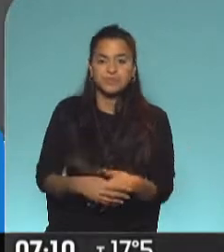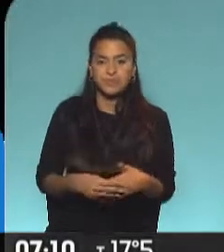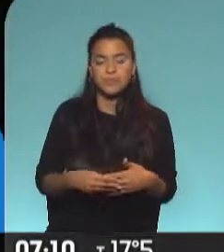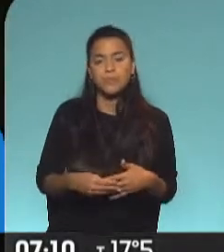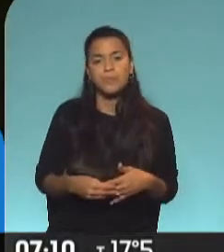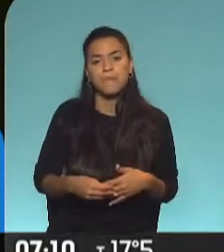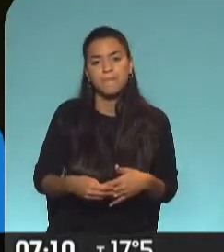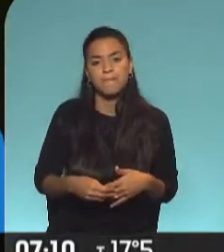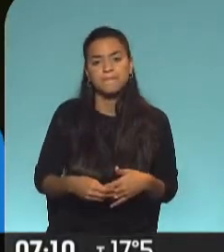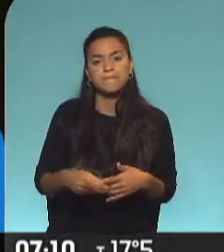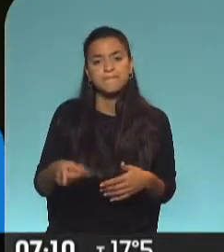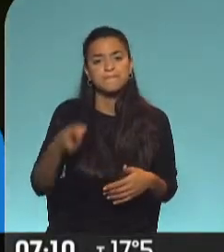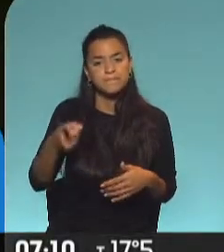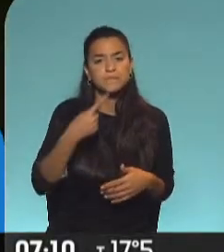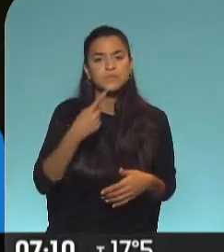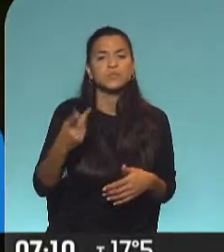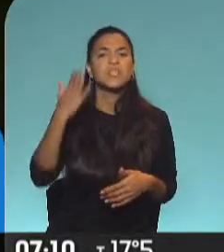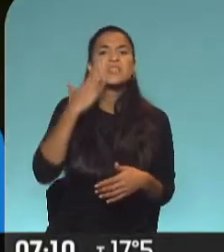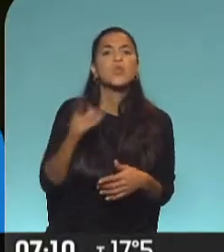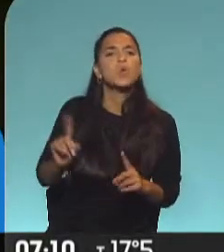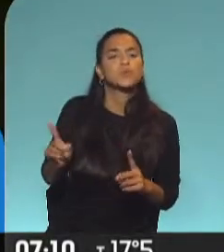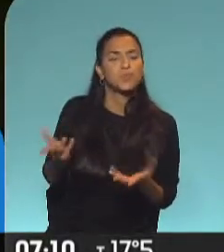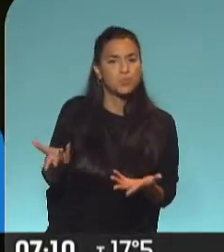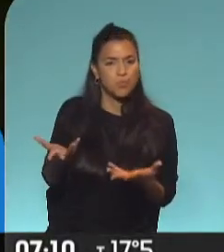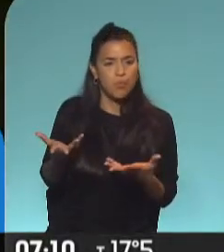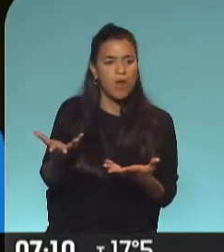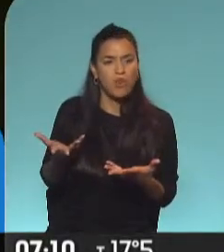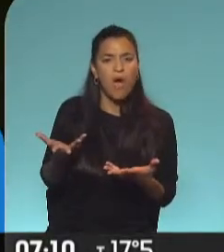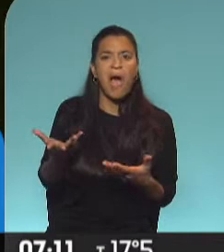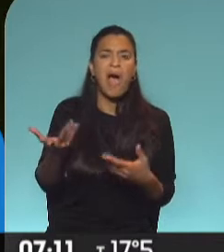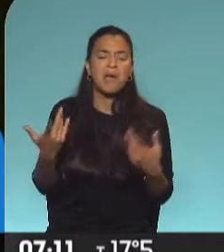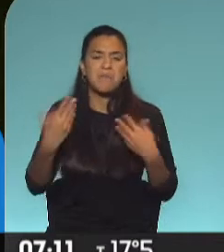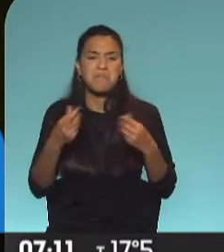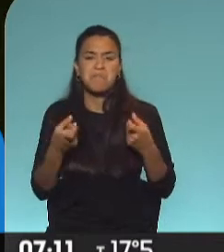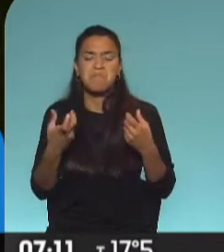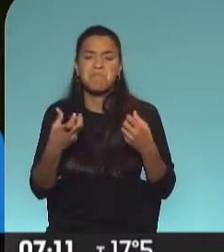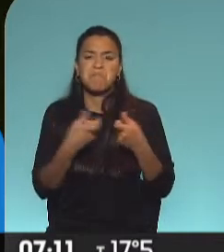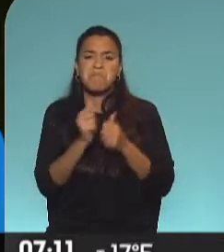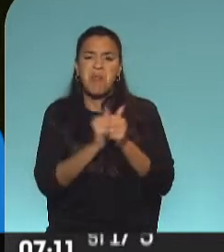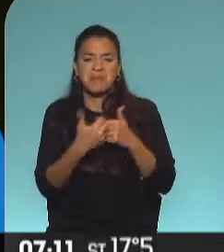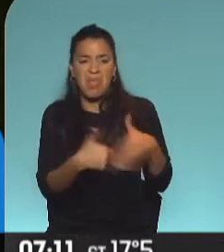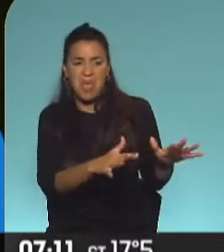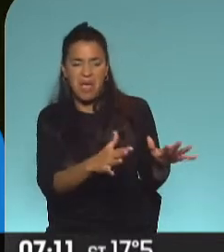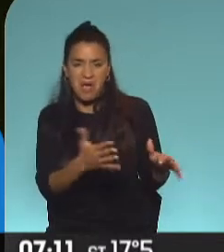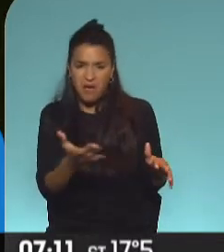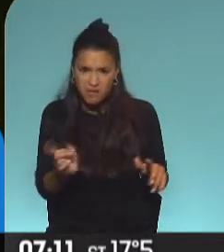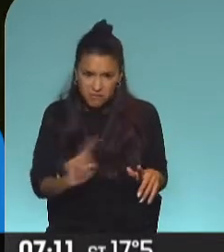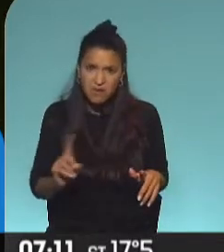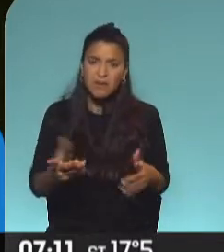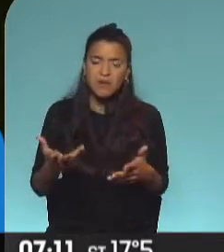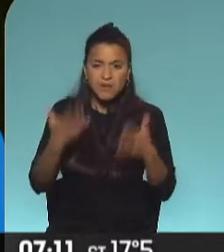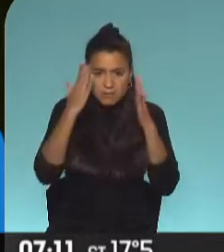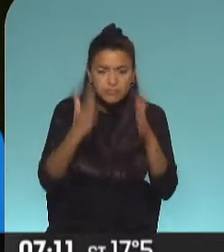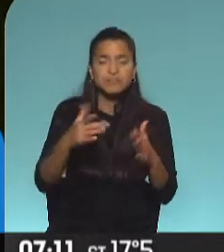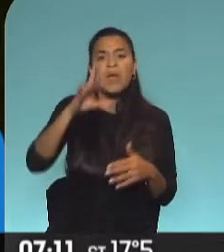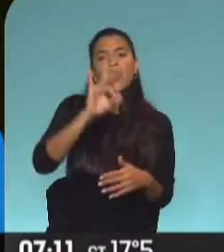bastante poco generoso de parte de las empresas no hacerse cargo de la situación que estamos viviendo. Así que este DNU, lo que viene, esta